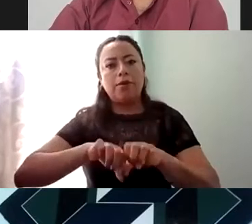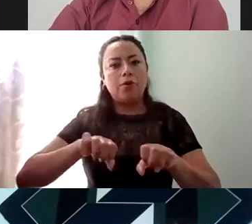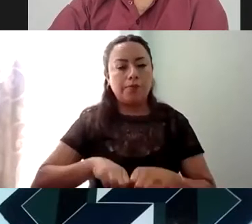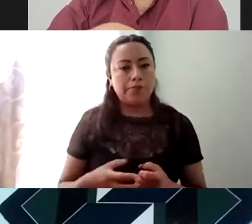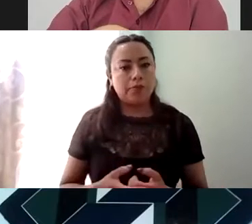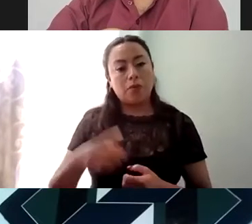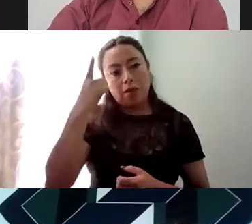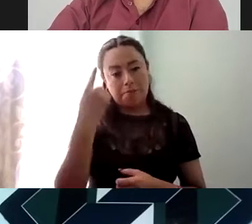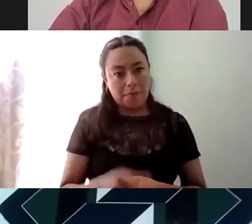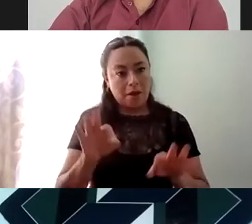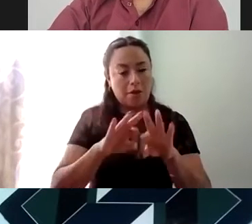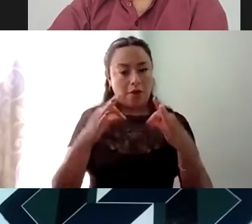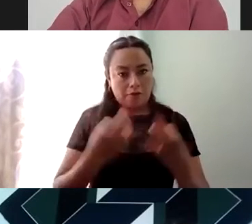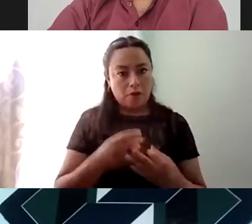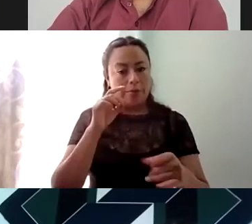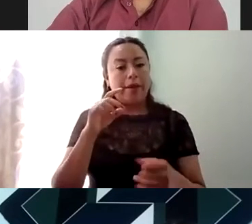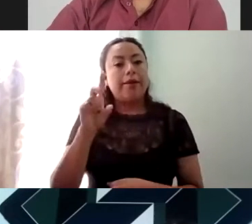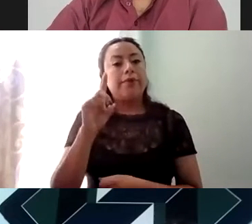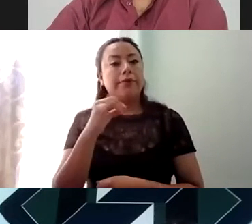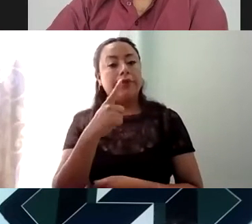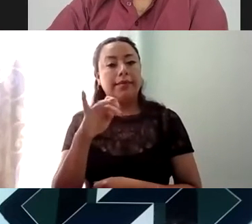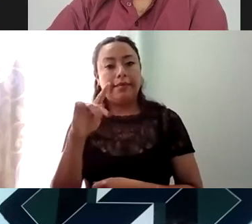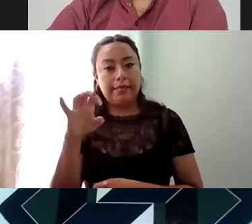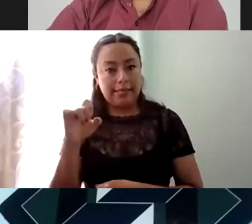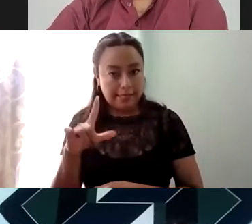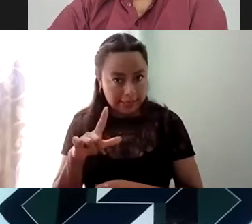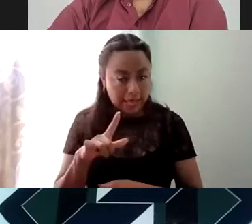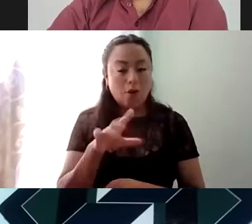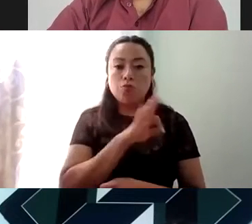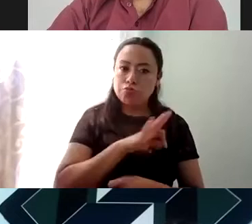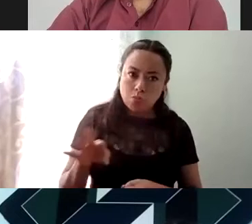era digital esté a su alcance, a su acceso.